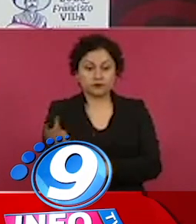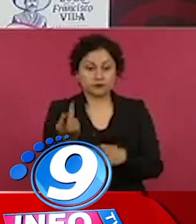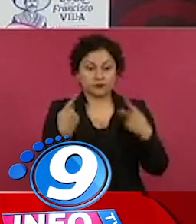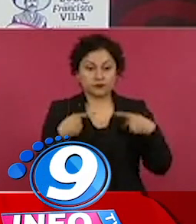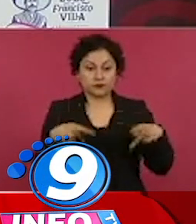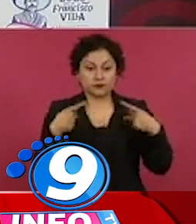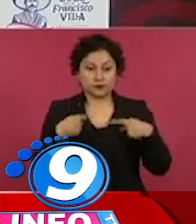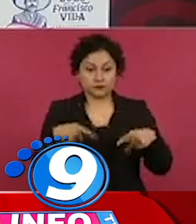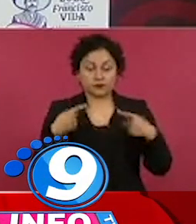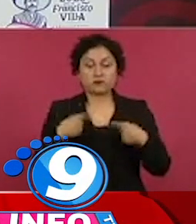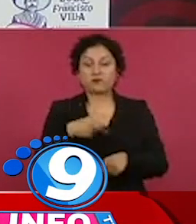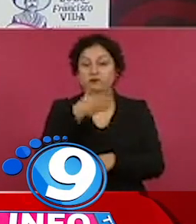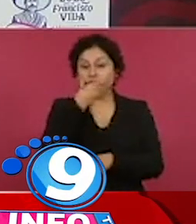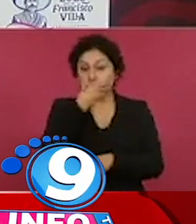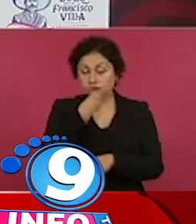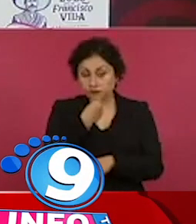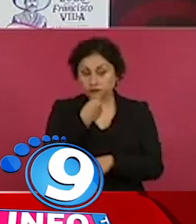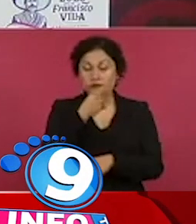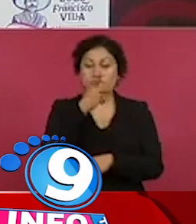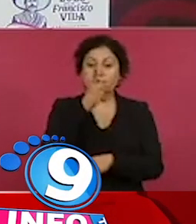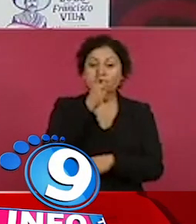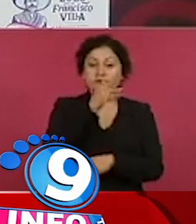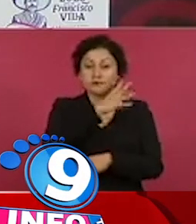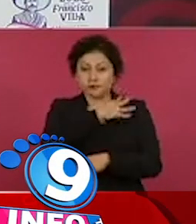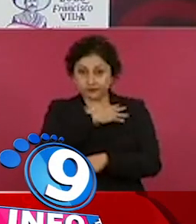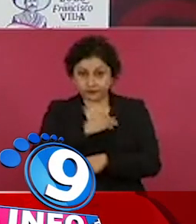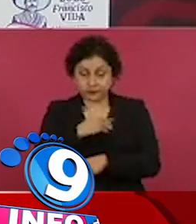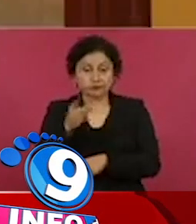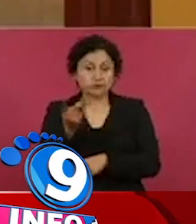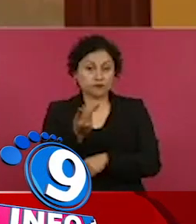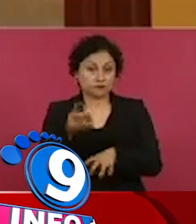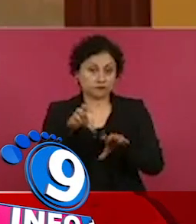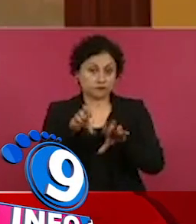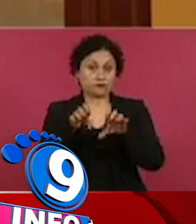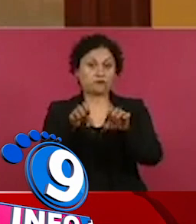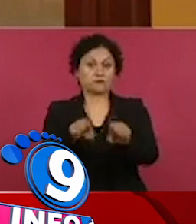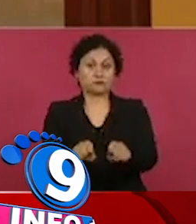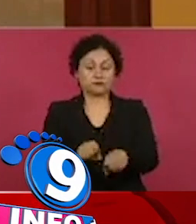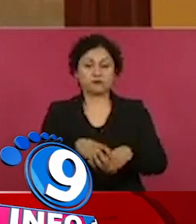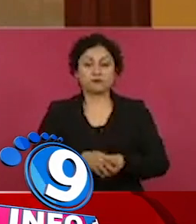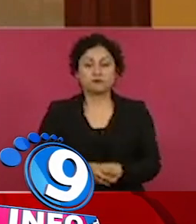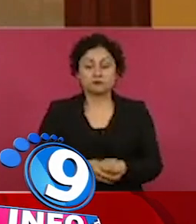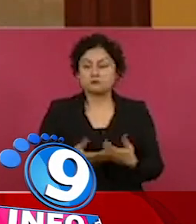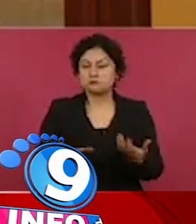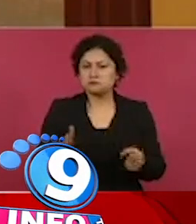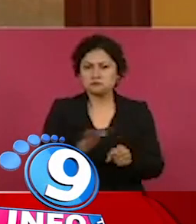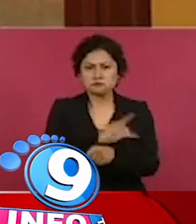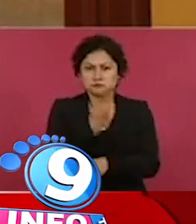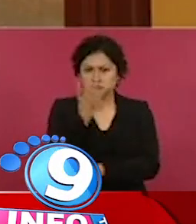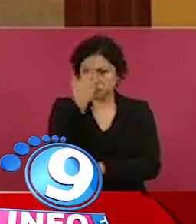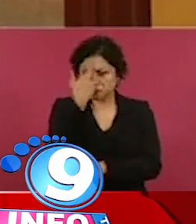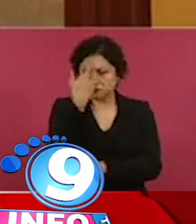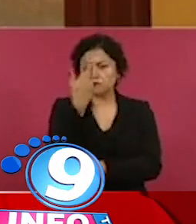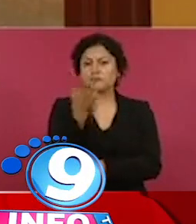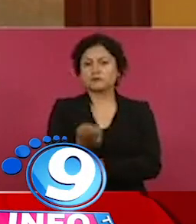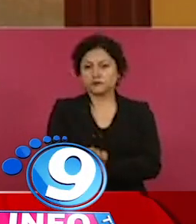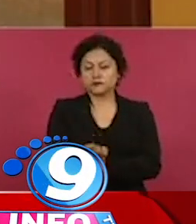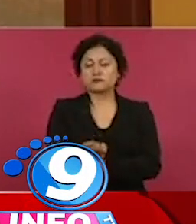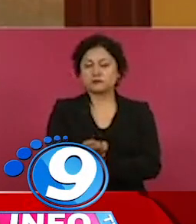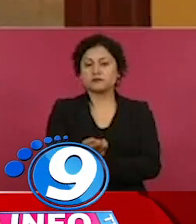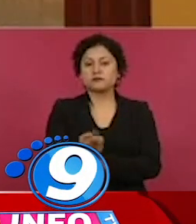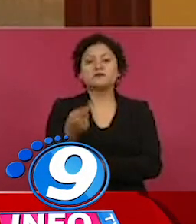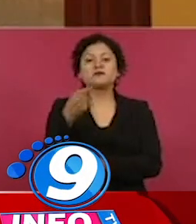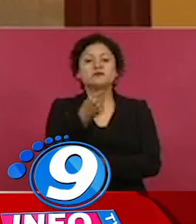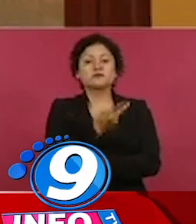n hijo y su padre se les cumplimentó orden de aprehensión en reclusión por el delito de